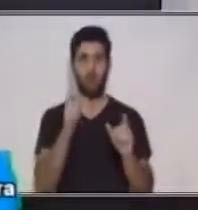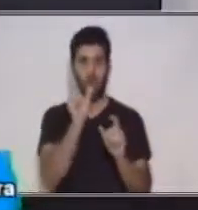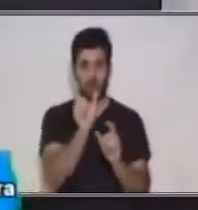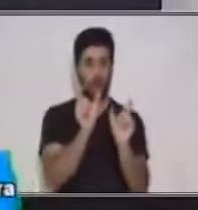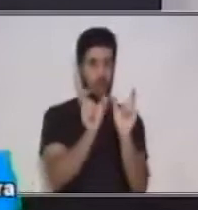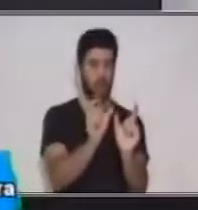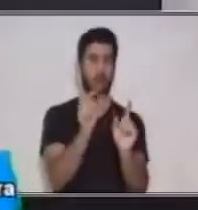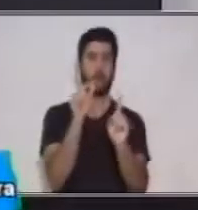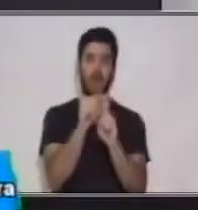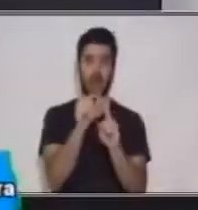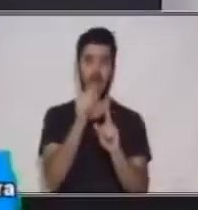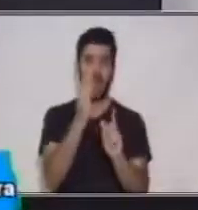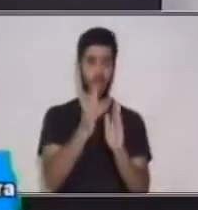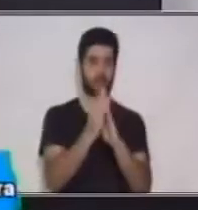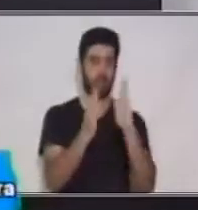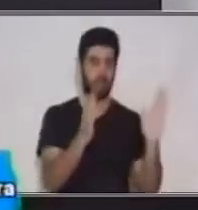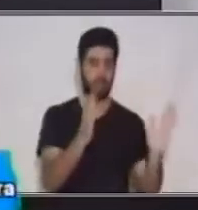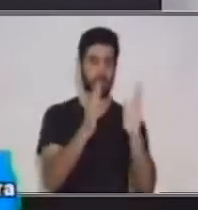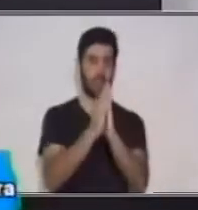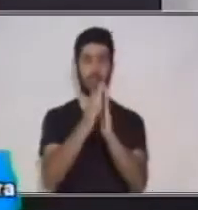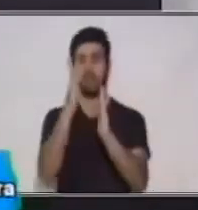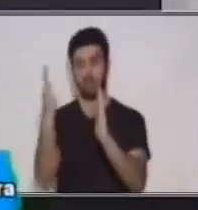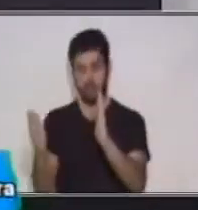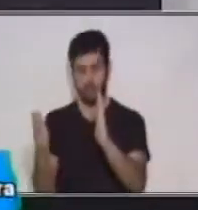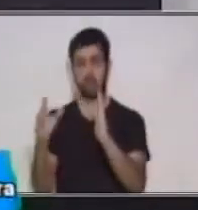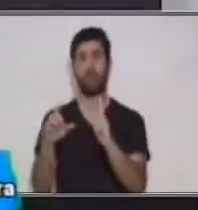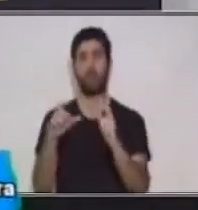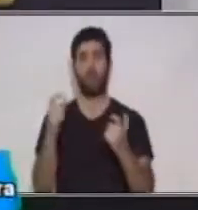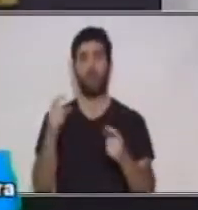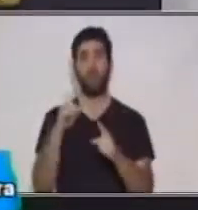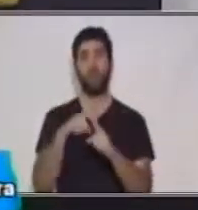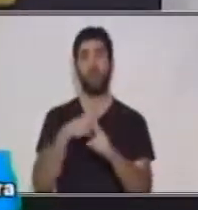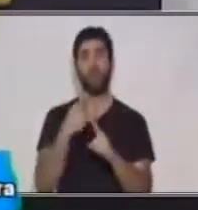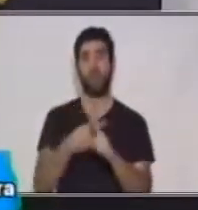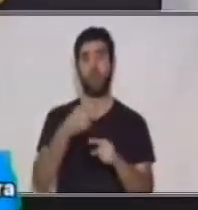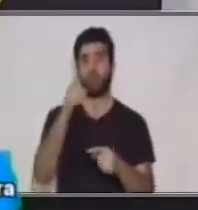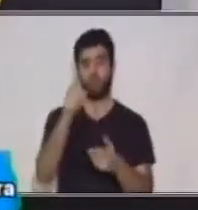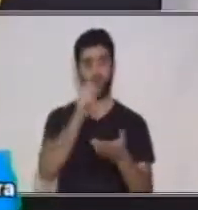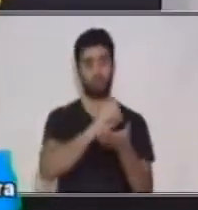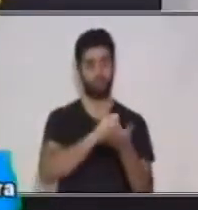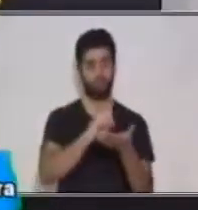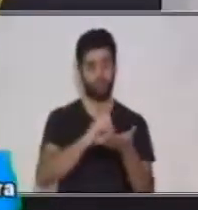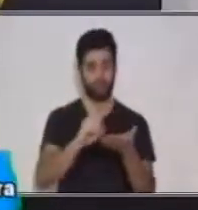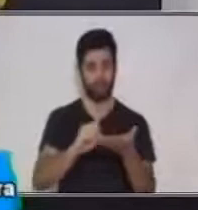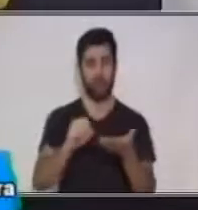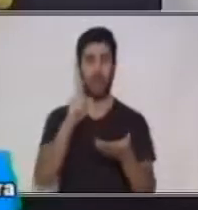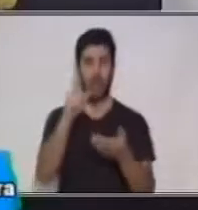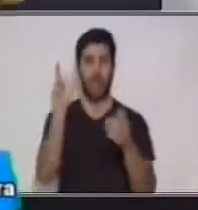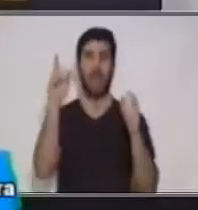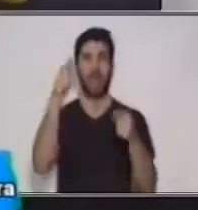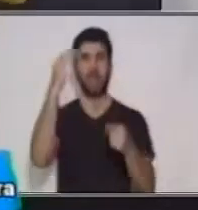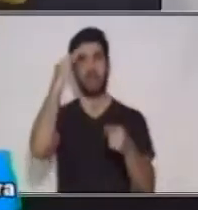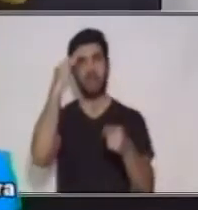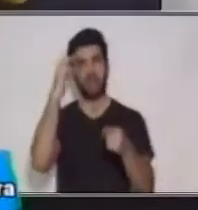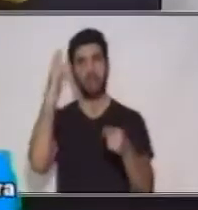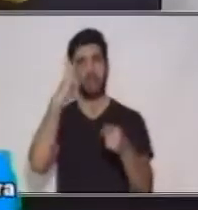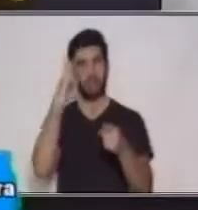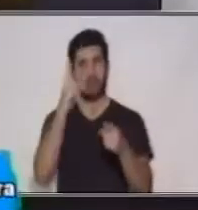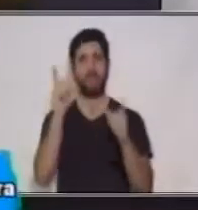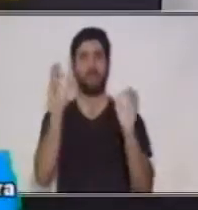base de cada una de las palabras. Y de ahí, cuando tú estás colocando o escribiendo un texto,